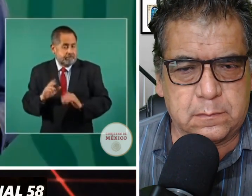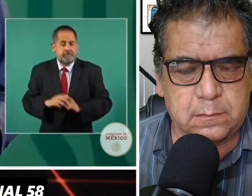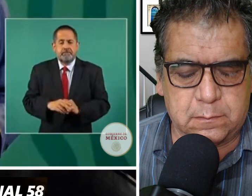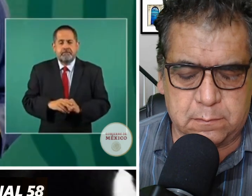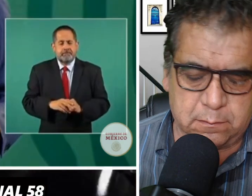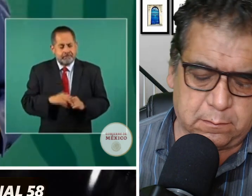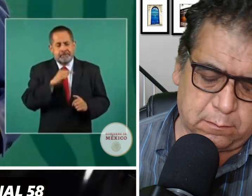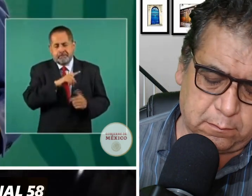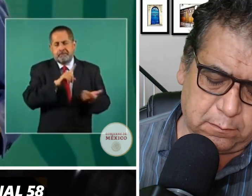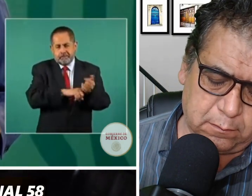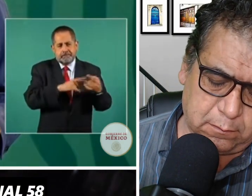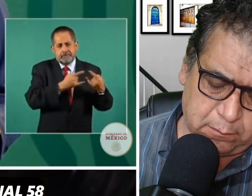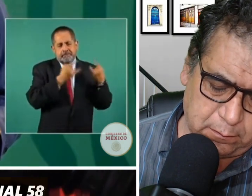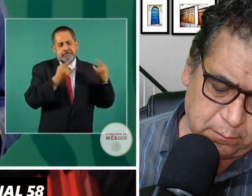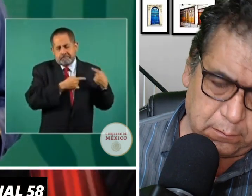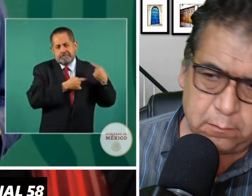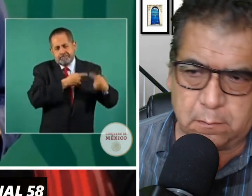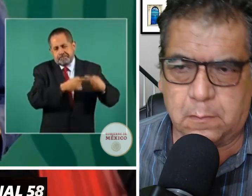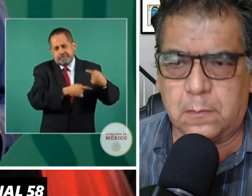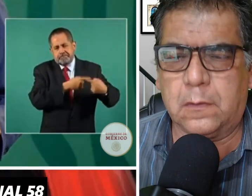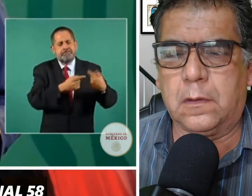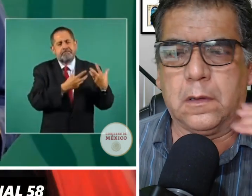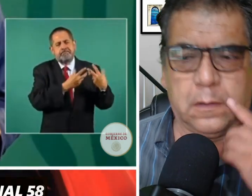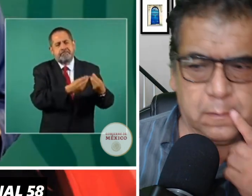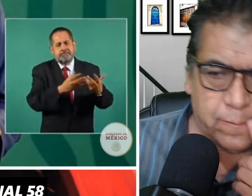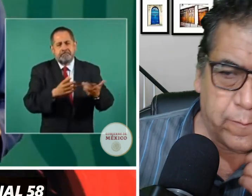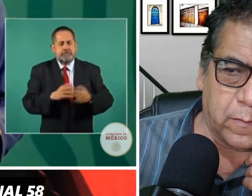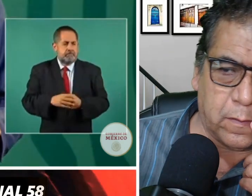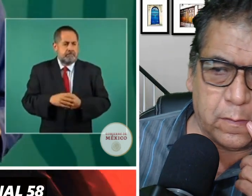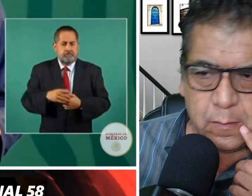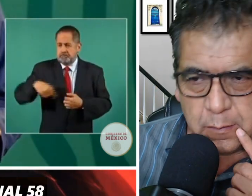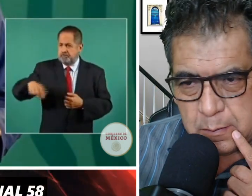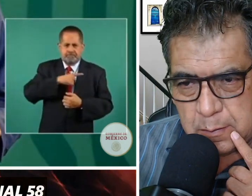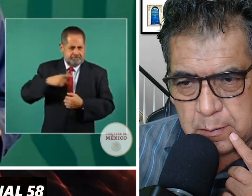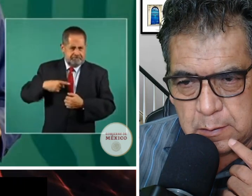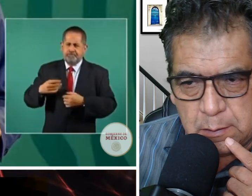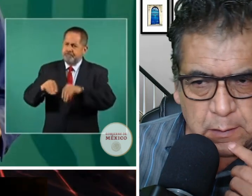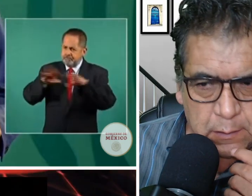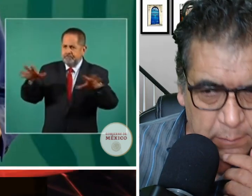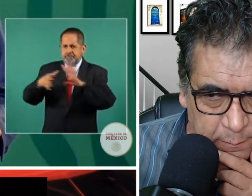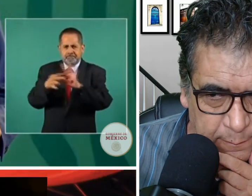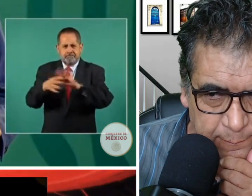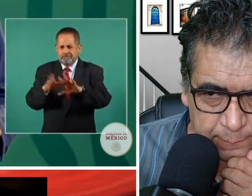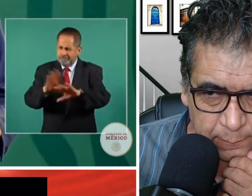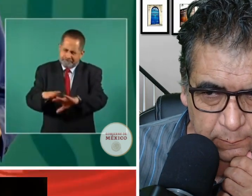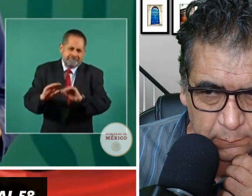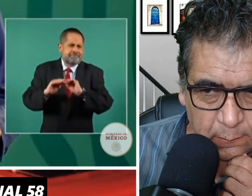La historia, pues, se tiene que contar bien.